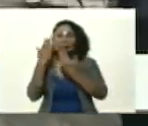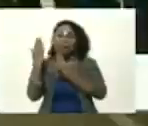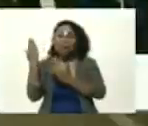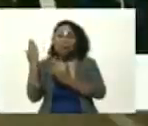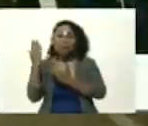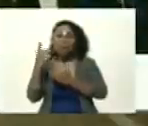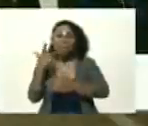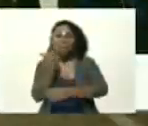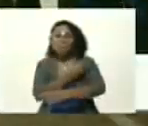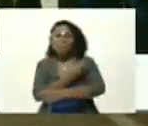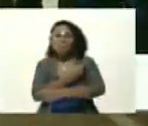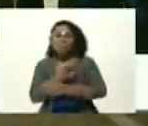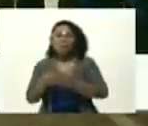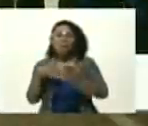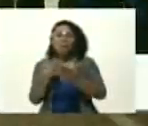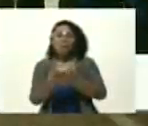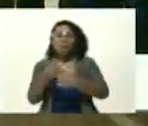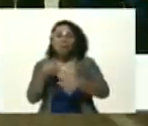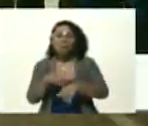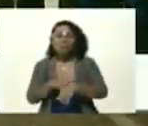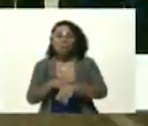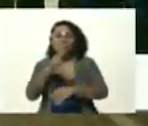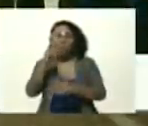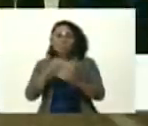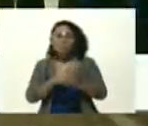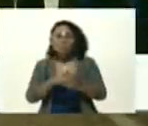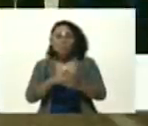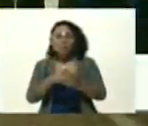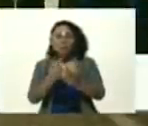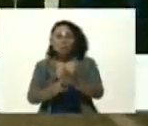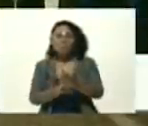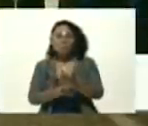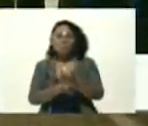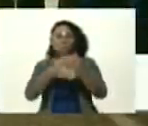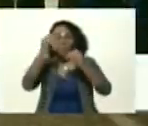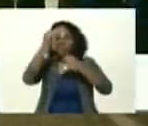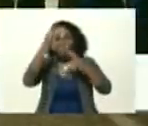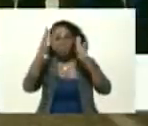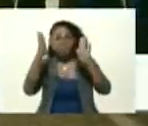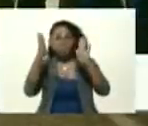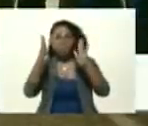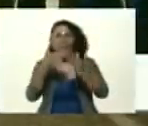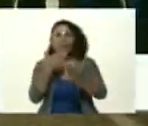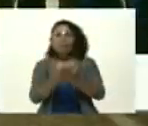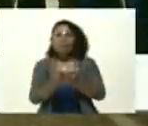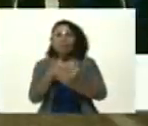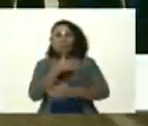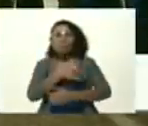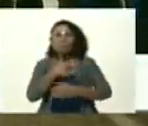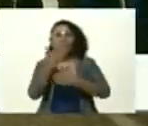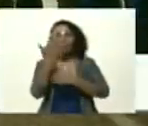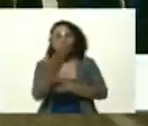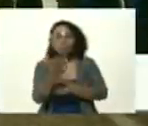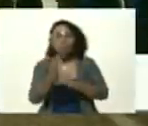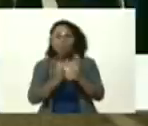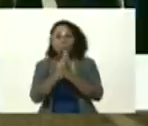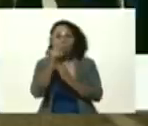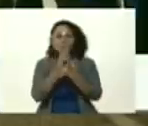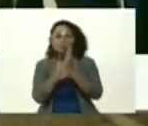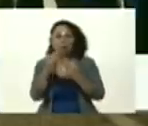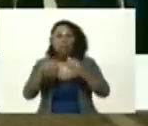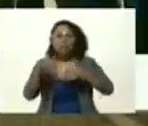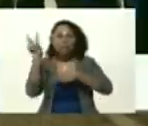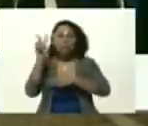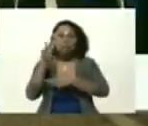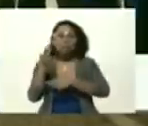presidente, vacunado hasta el momento más de 2.000 hermanos atendidos, gracias a la misión que usted ha emprendido en Venezuela,